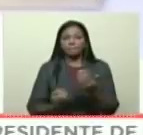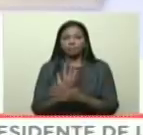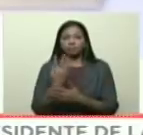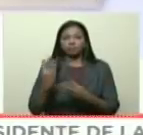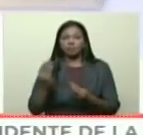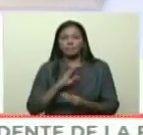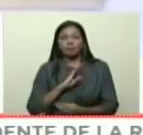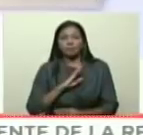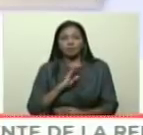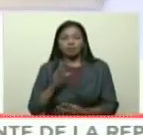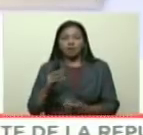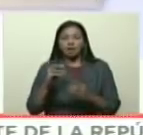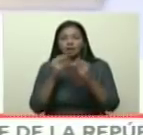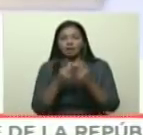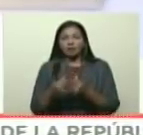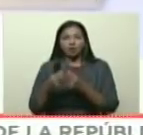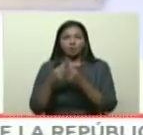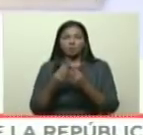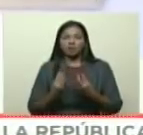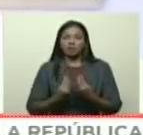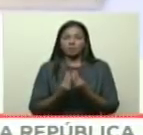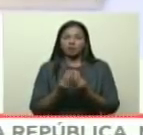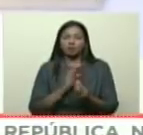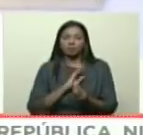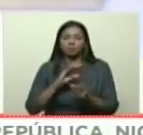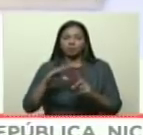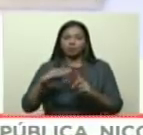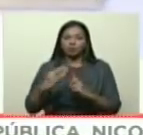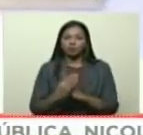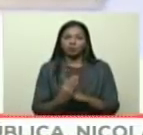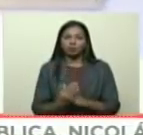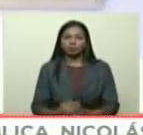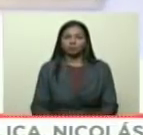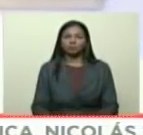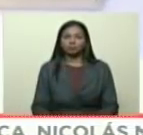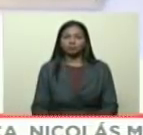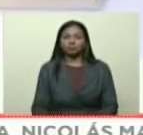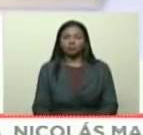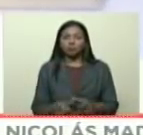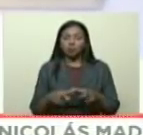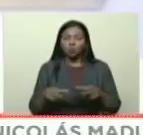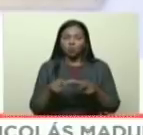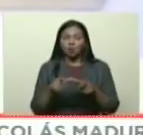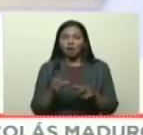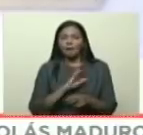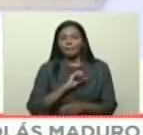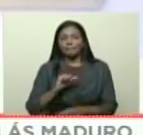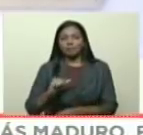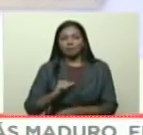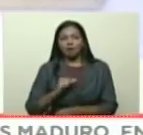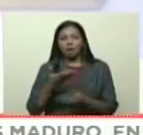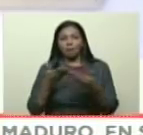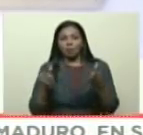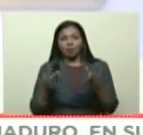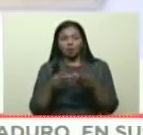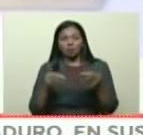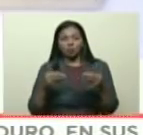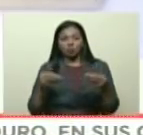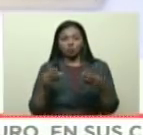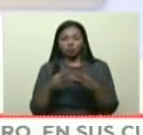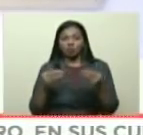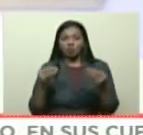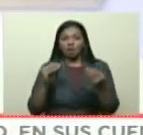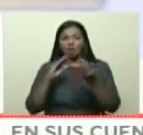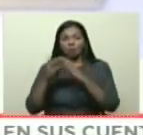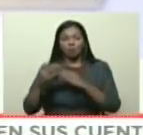potencialidades económicas que acompañan el hecho cultural tanto en el sector público y el sector privado como en el ámbito de la comuna